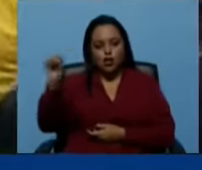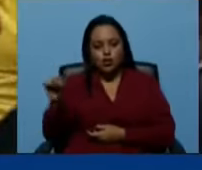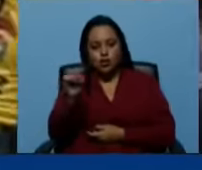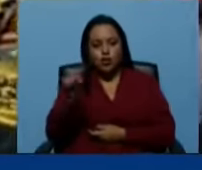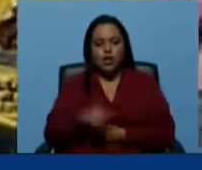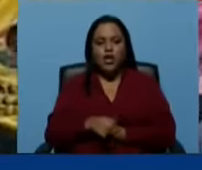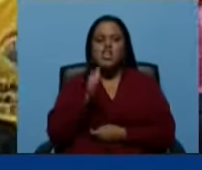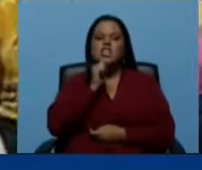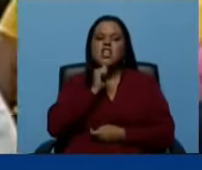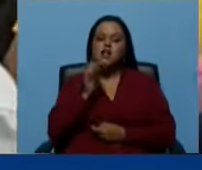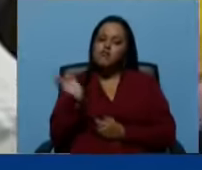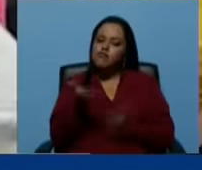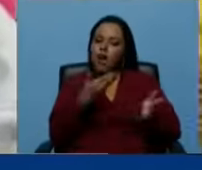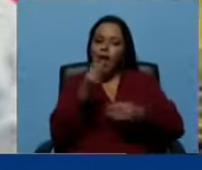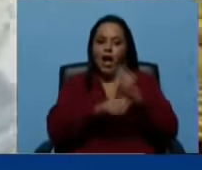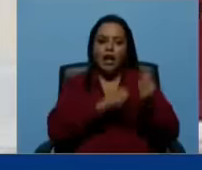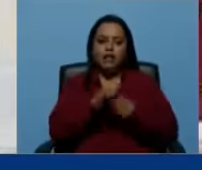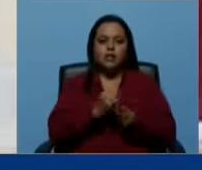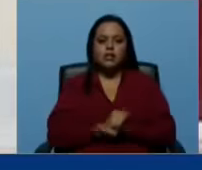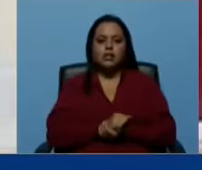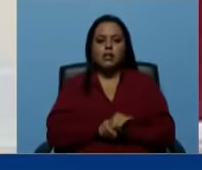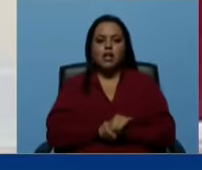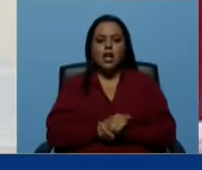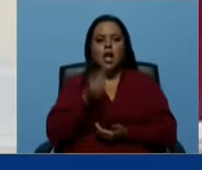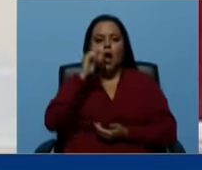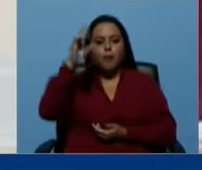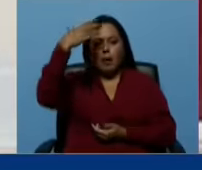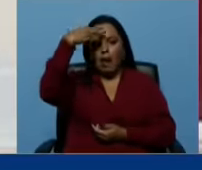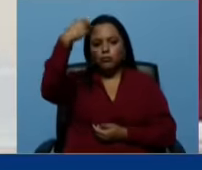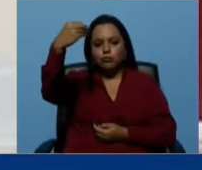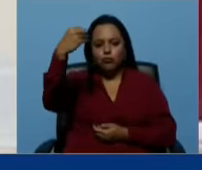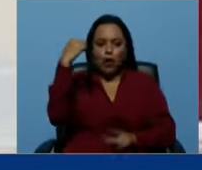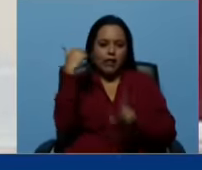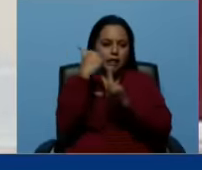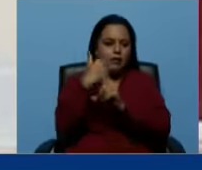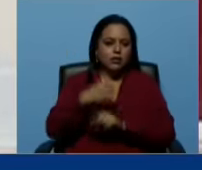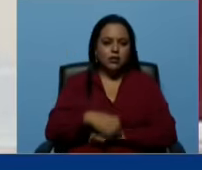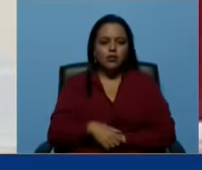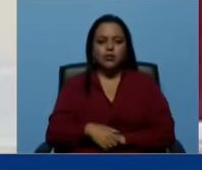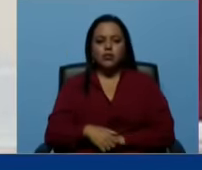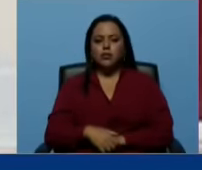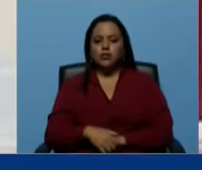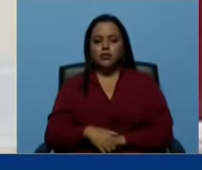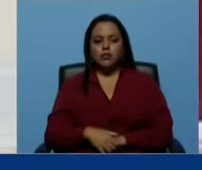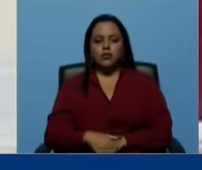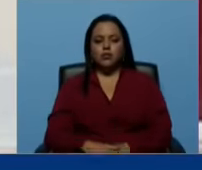¿Quién mandó a hacerlo? El criminal del mundo González Urrutia.